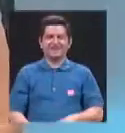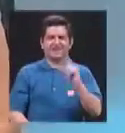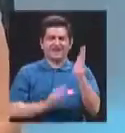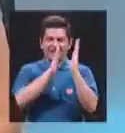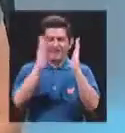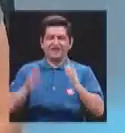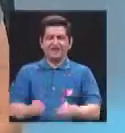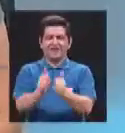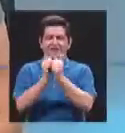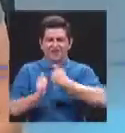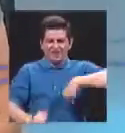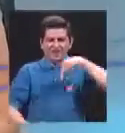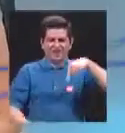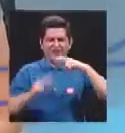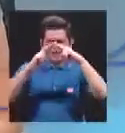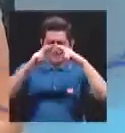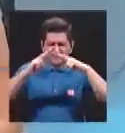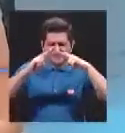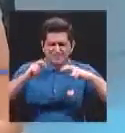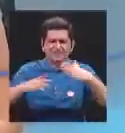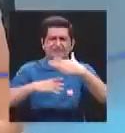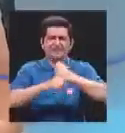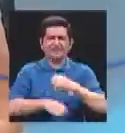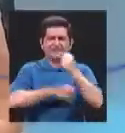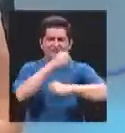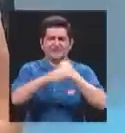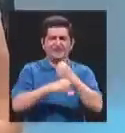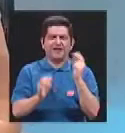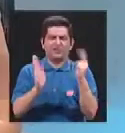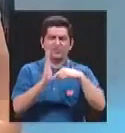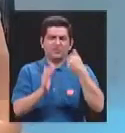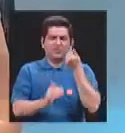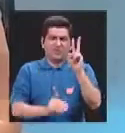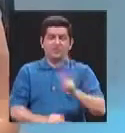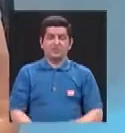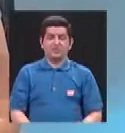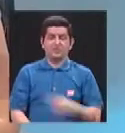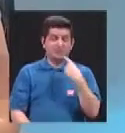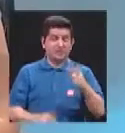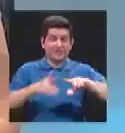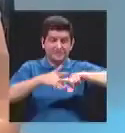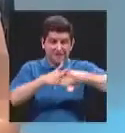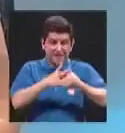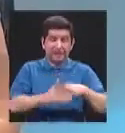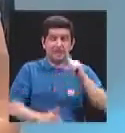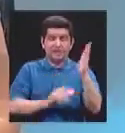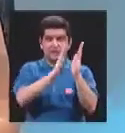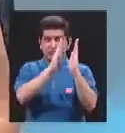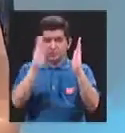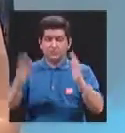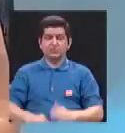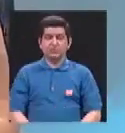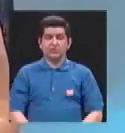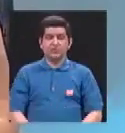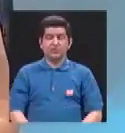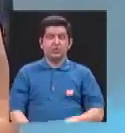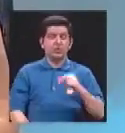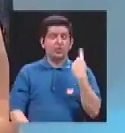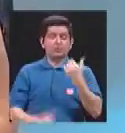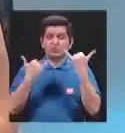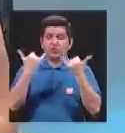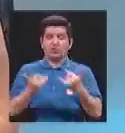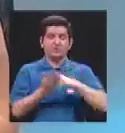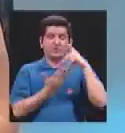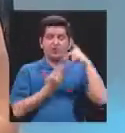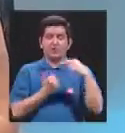en Lunes de Cinemateca y continuar con nosotros en este recuento que estamos haciendo del año 2012. Y es que, como decíamos al inicio, Lunes de Cinemateca ha dejado de